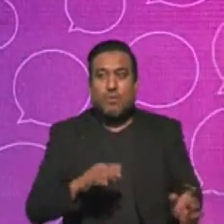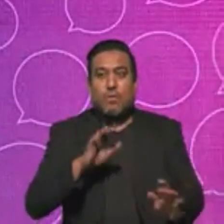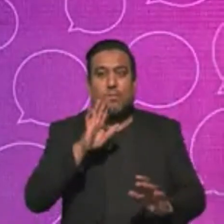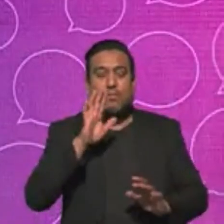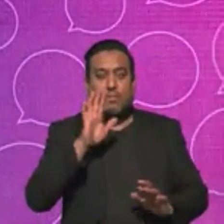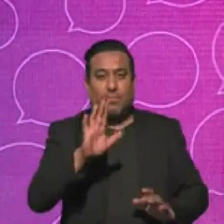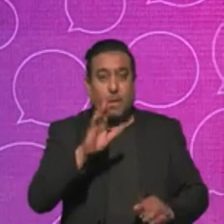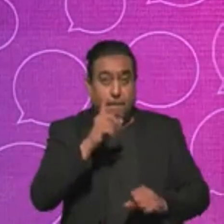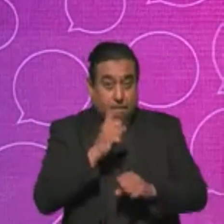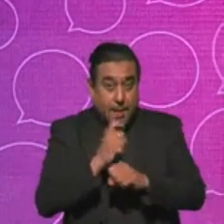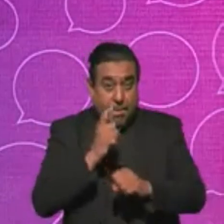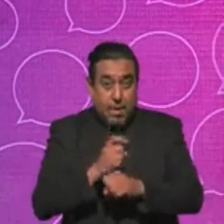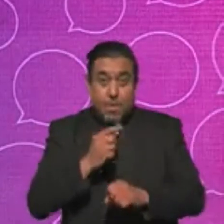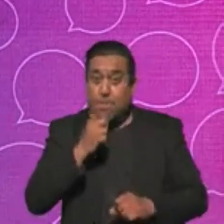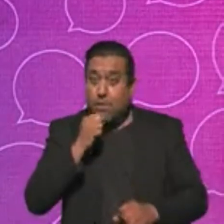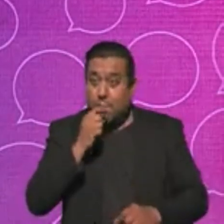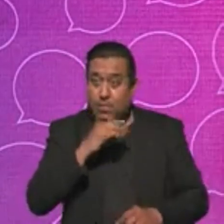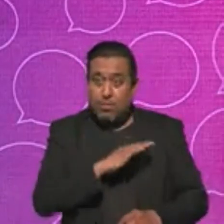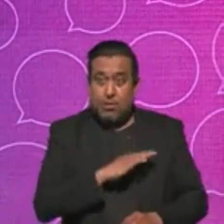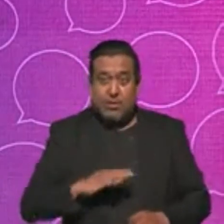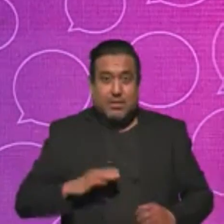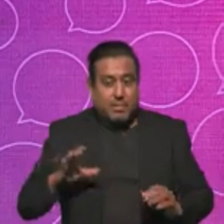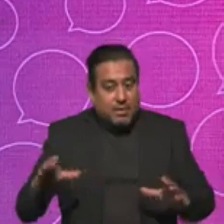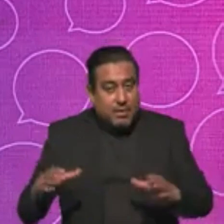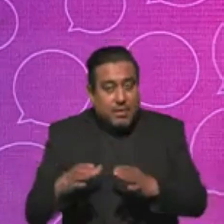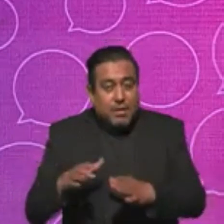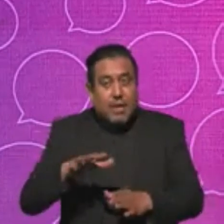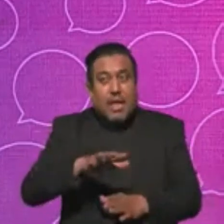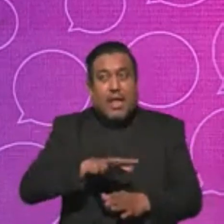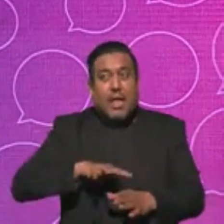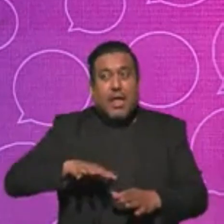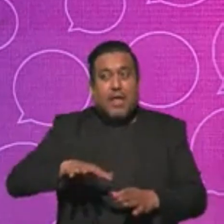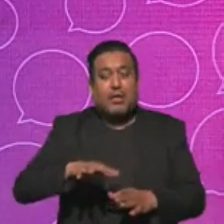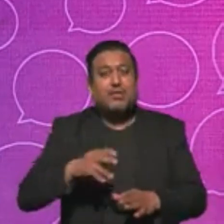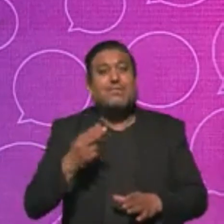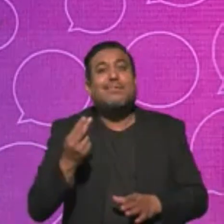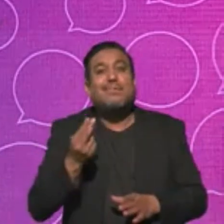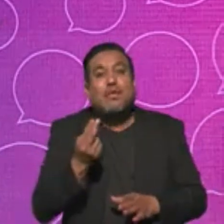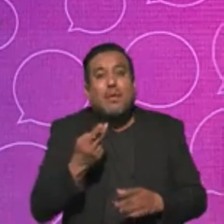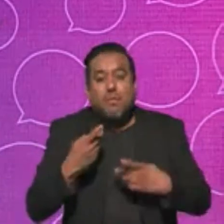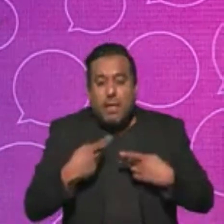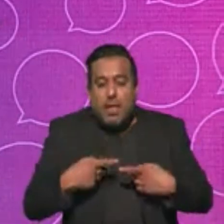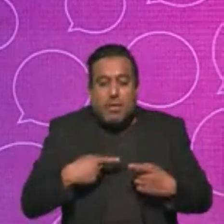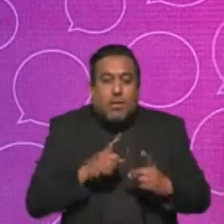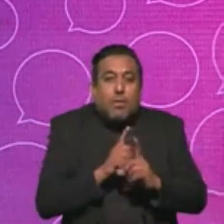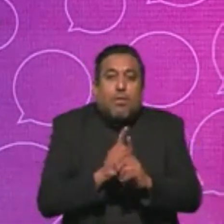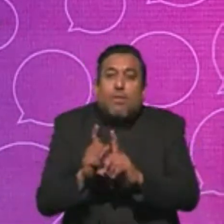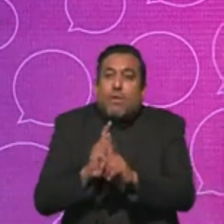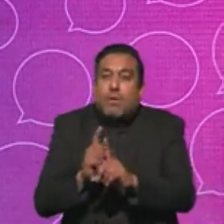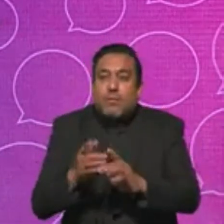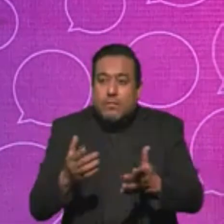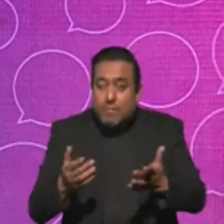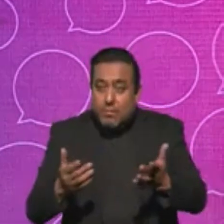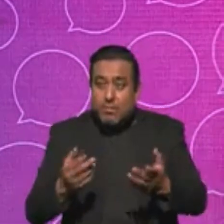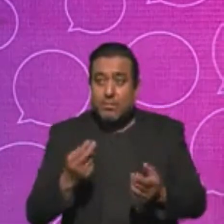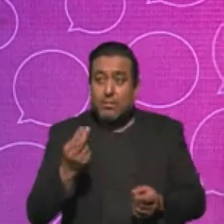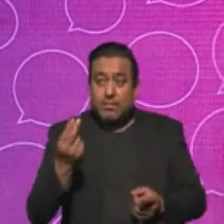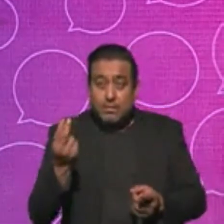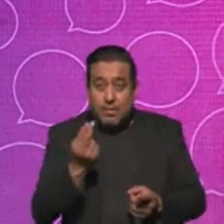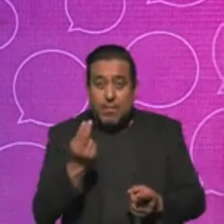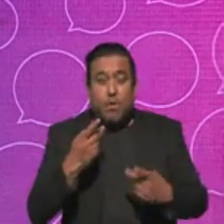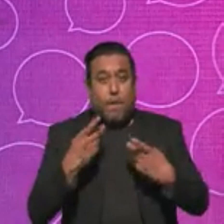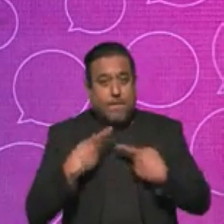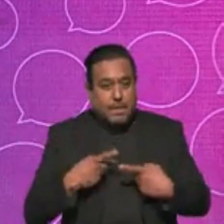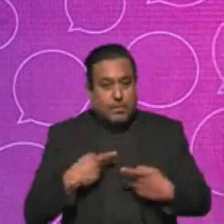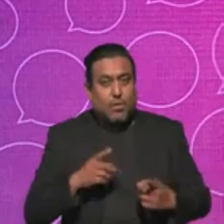recuperar a nuestra Policía Municipal una policía municipal que ciertamente tiene que estar socializada una policía municipal Que responda a la